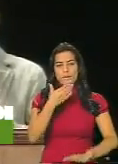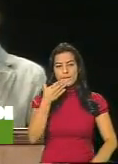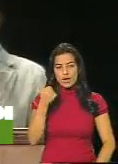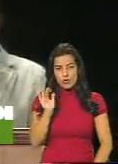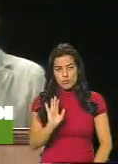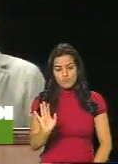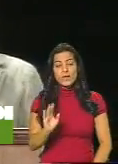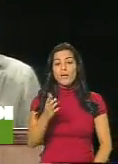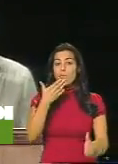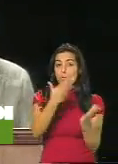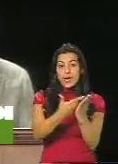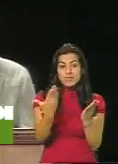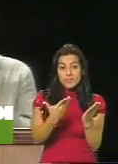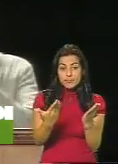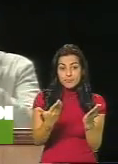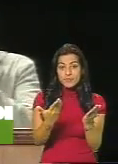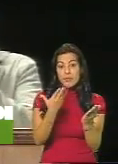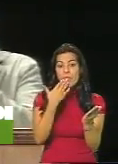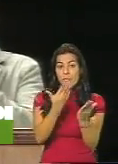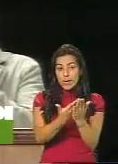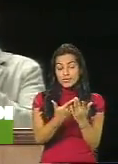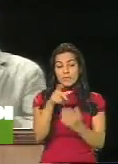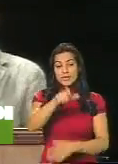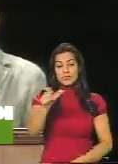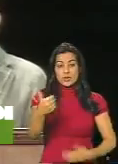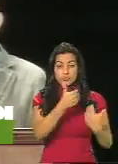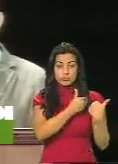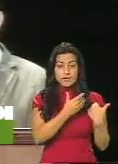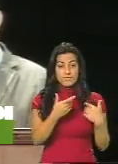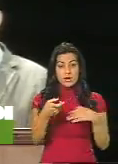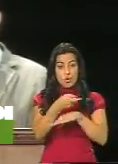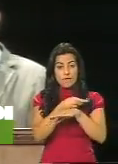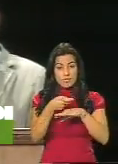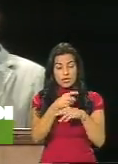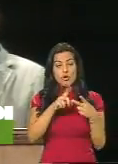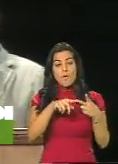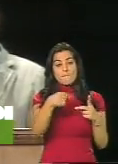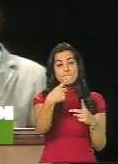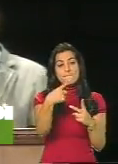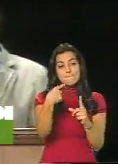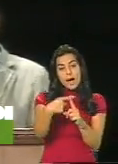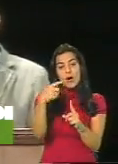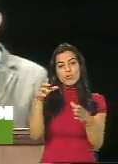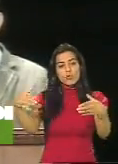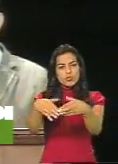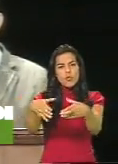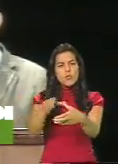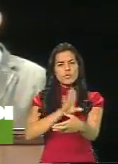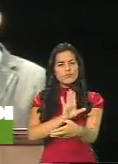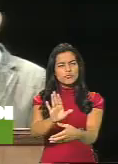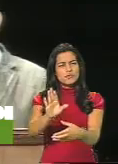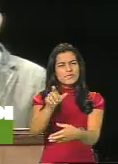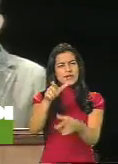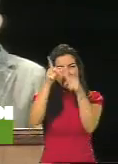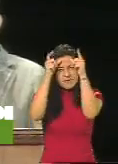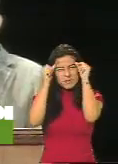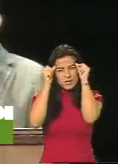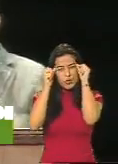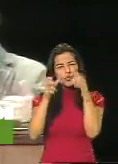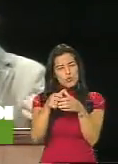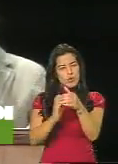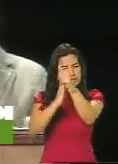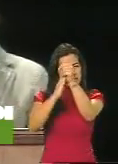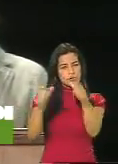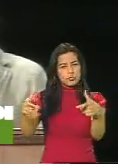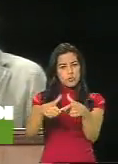uno de los planteamientos que llevó los voceros de los gremios del sector salud no médico que estuvieron con nosotros